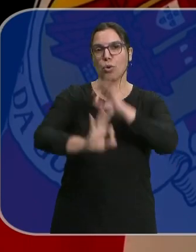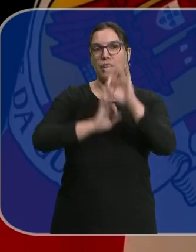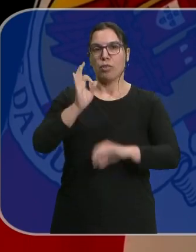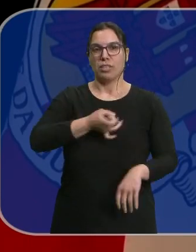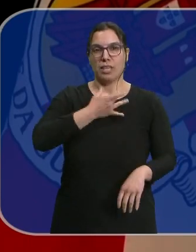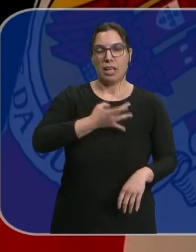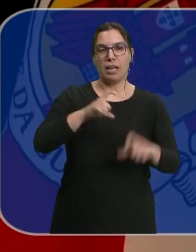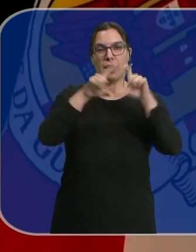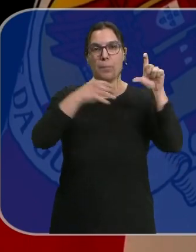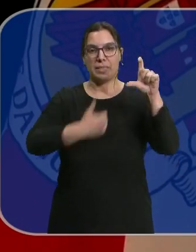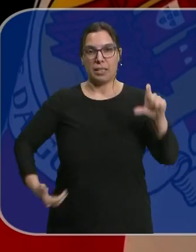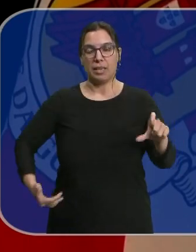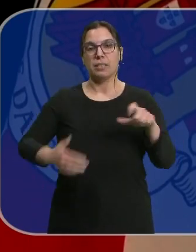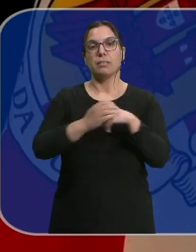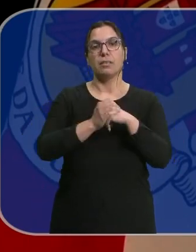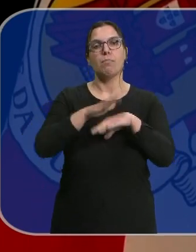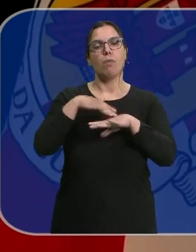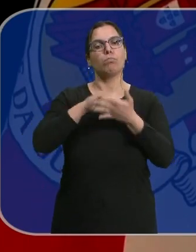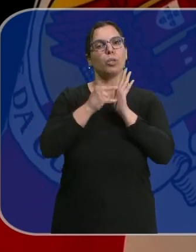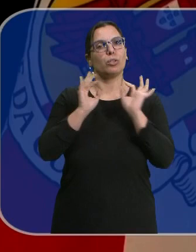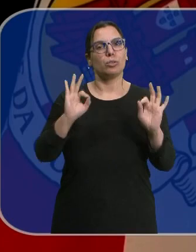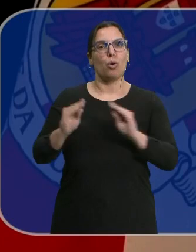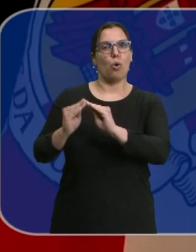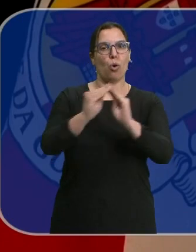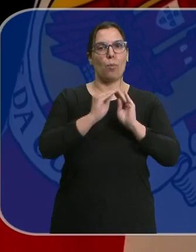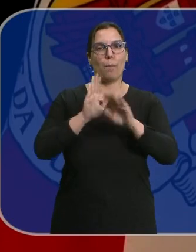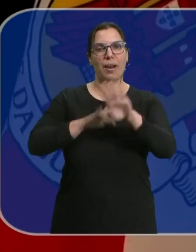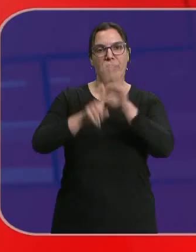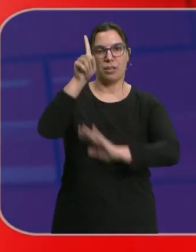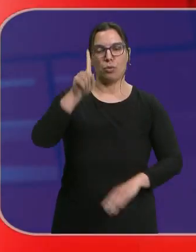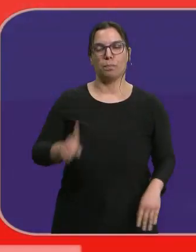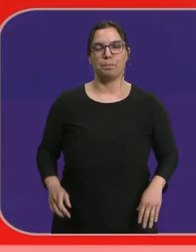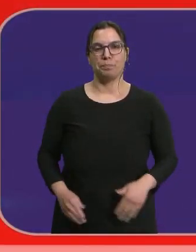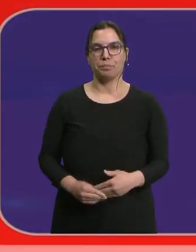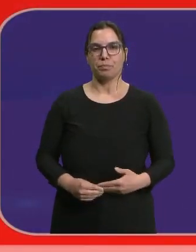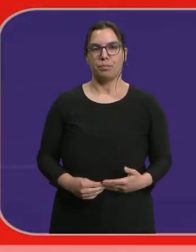organizaciones sindicales y empresariales, en un proyecto común de desarrollo.